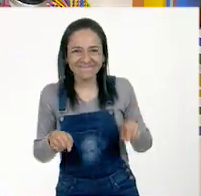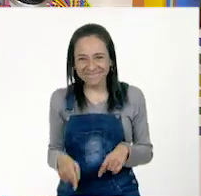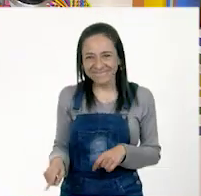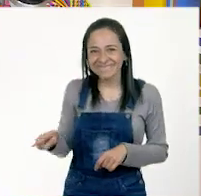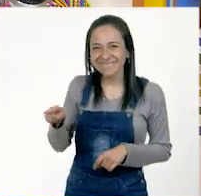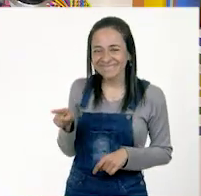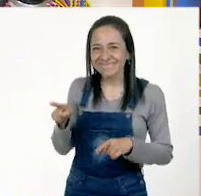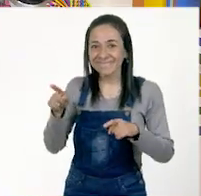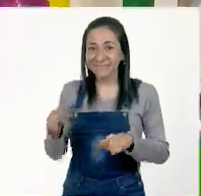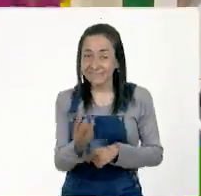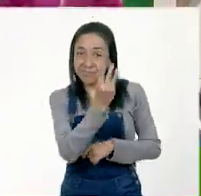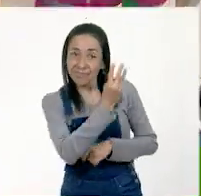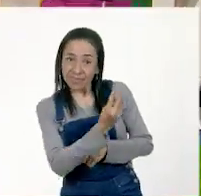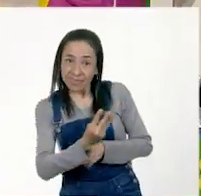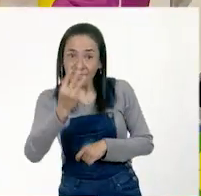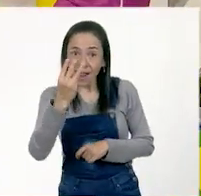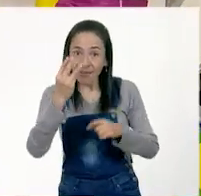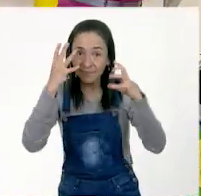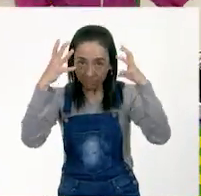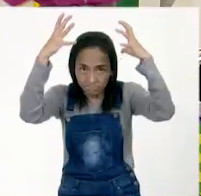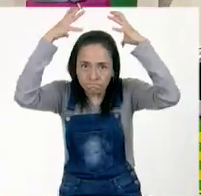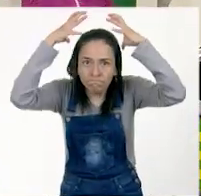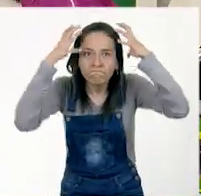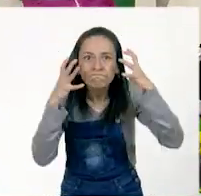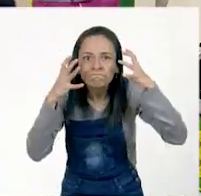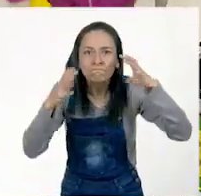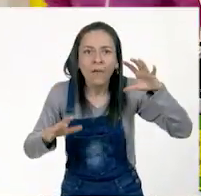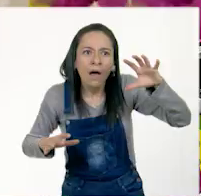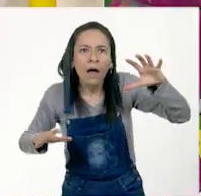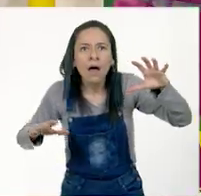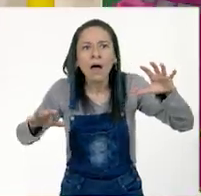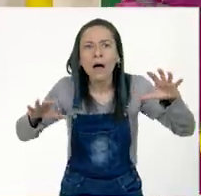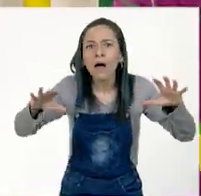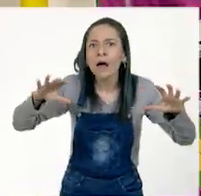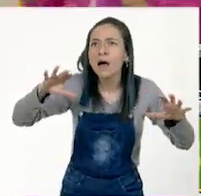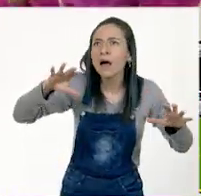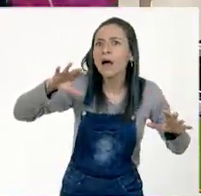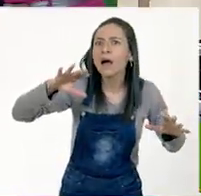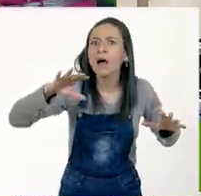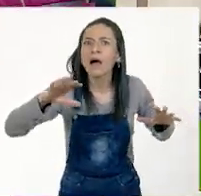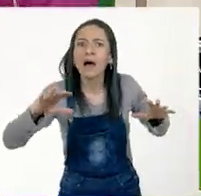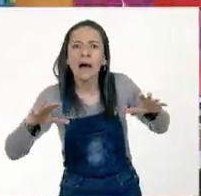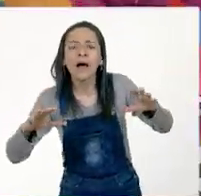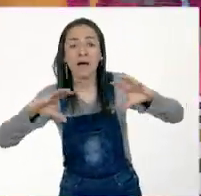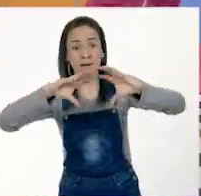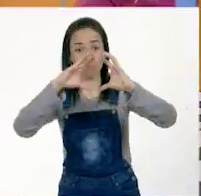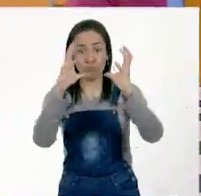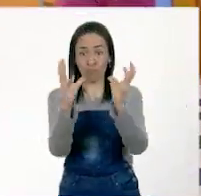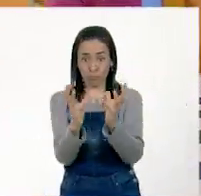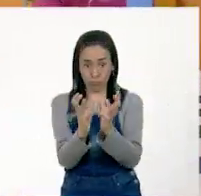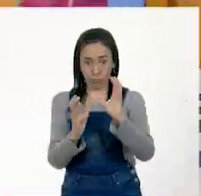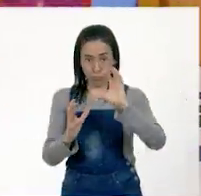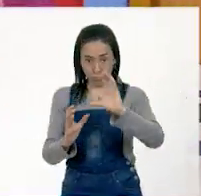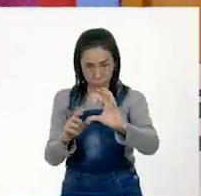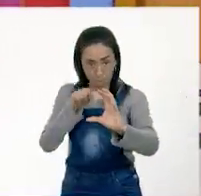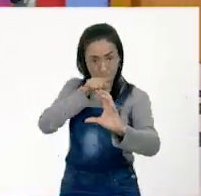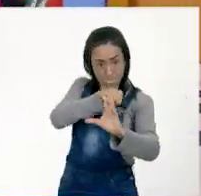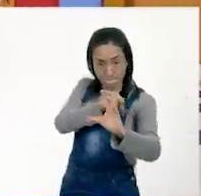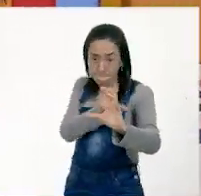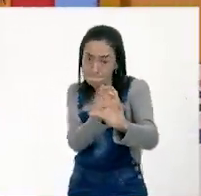se columpiaban sobre los aros de un planeta.